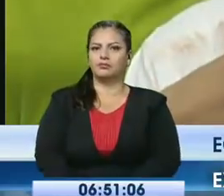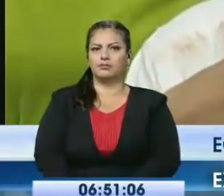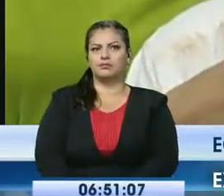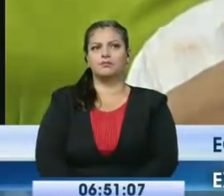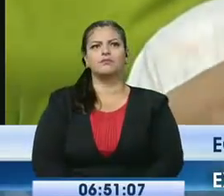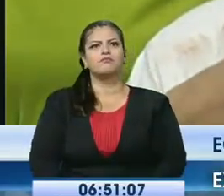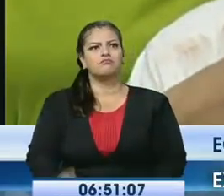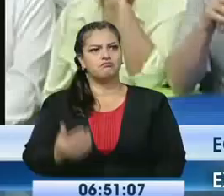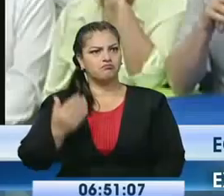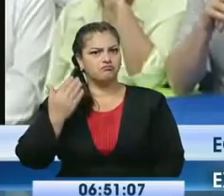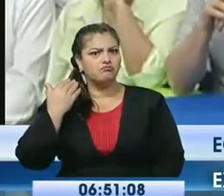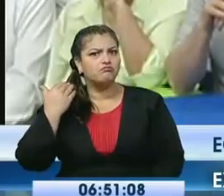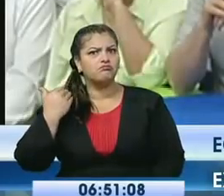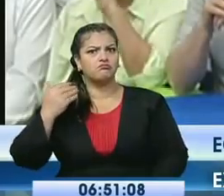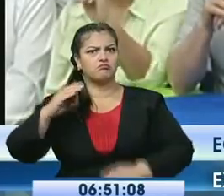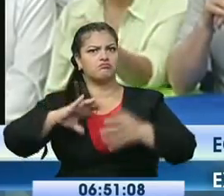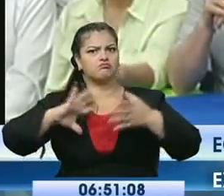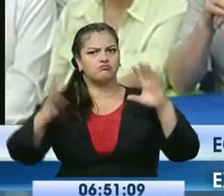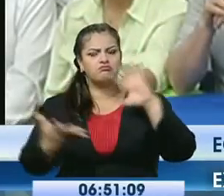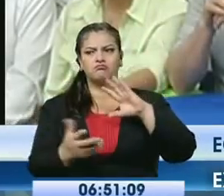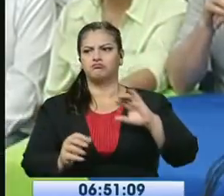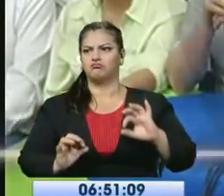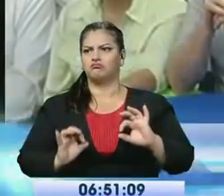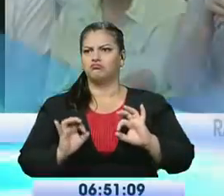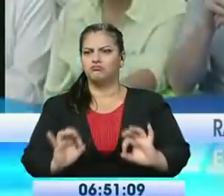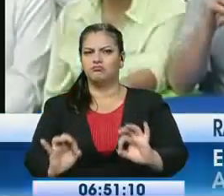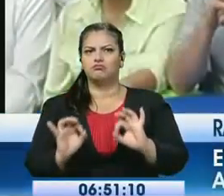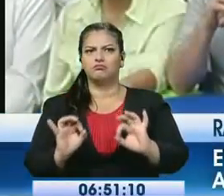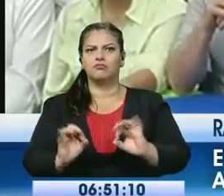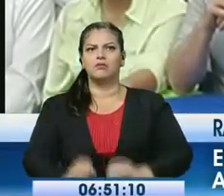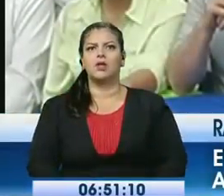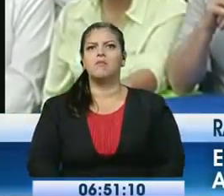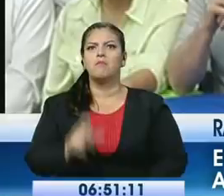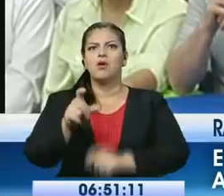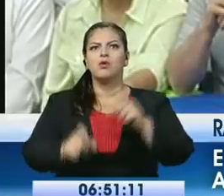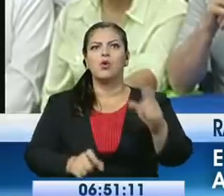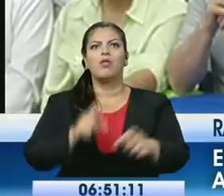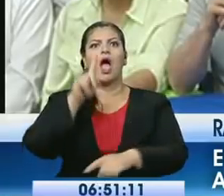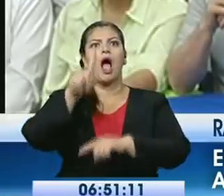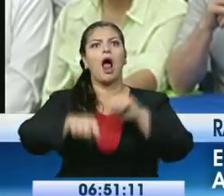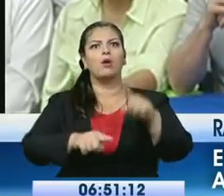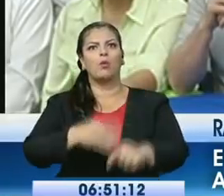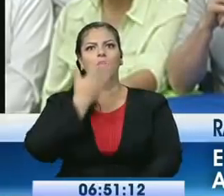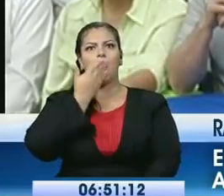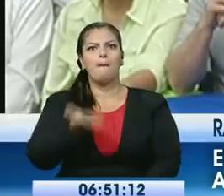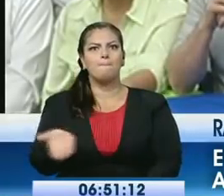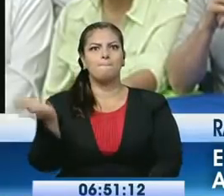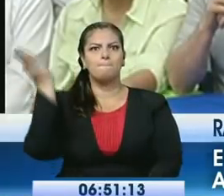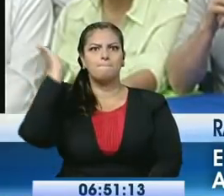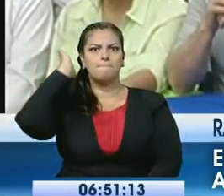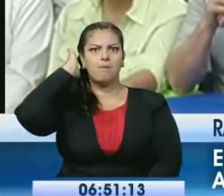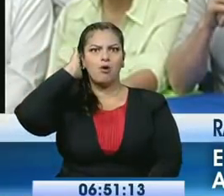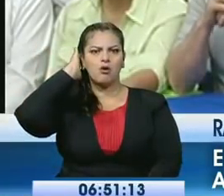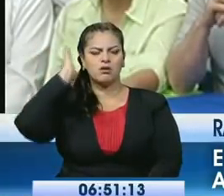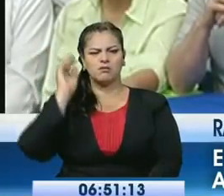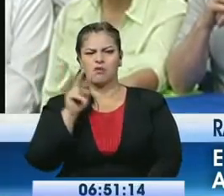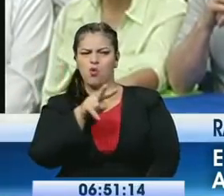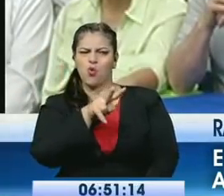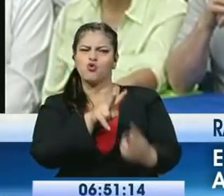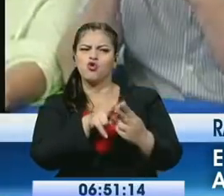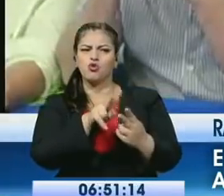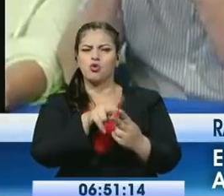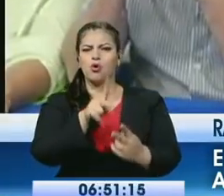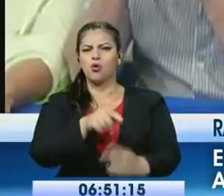nuestras propias entrañas. Tuvimos lobos disfrazados de cordero. Algunos sabíamos que eran así, resentidos, que se creían los